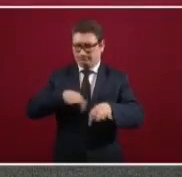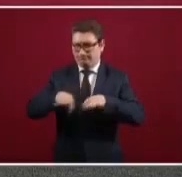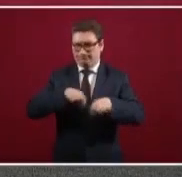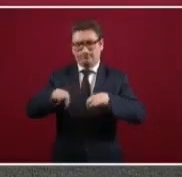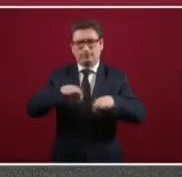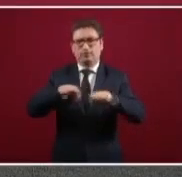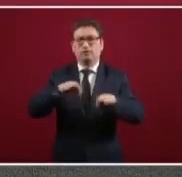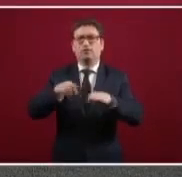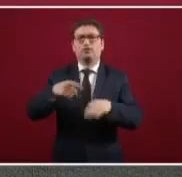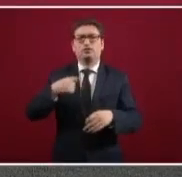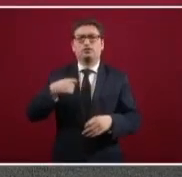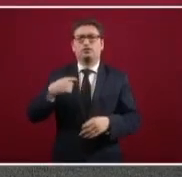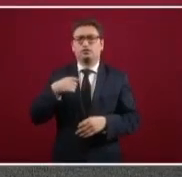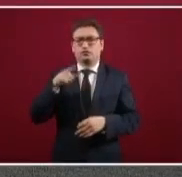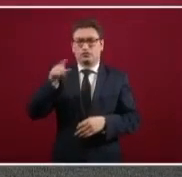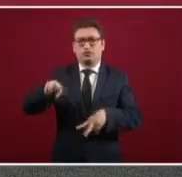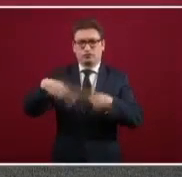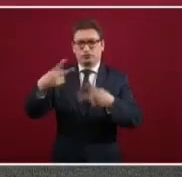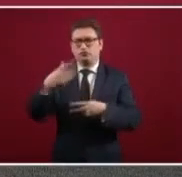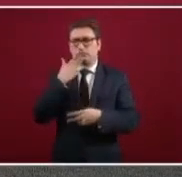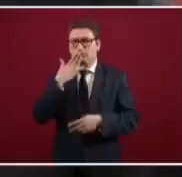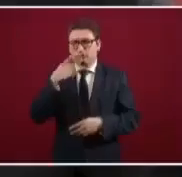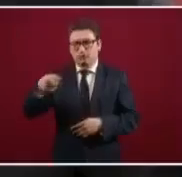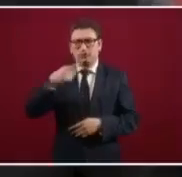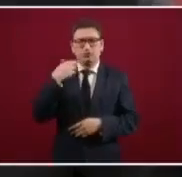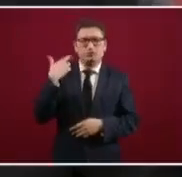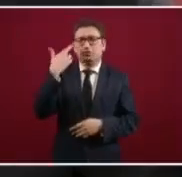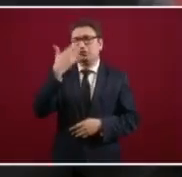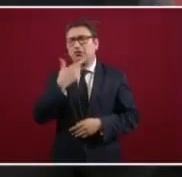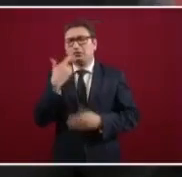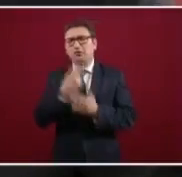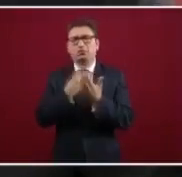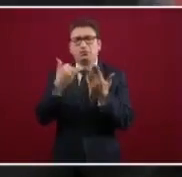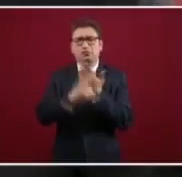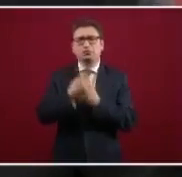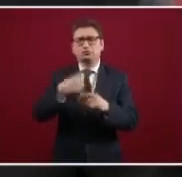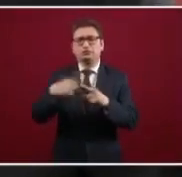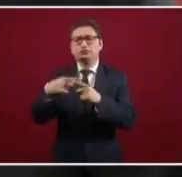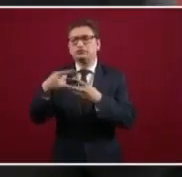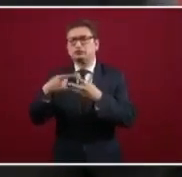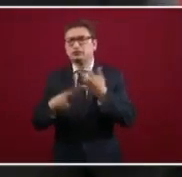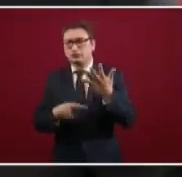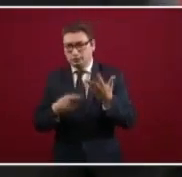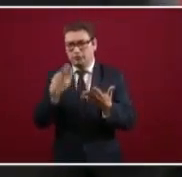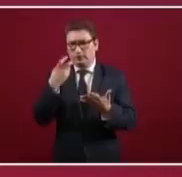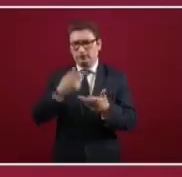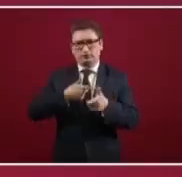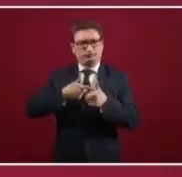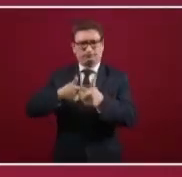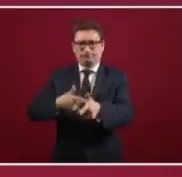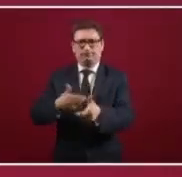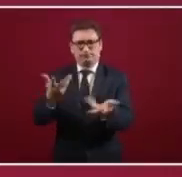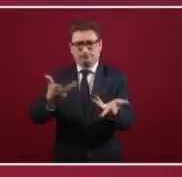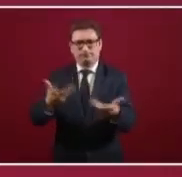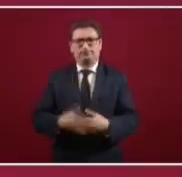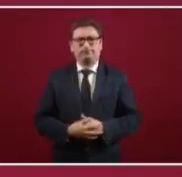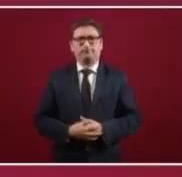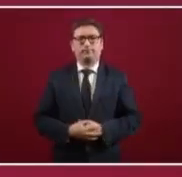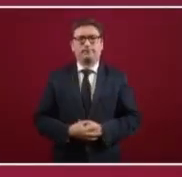fui y ahora son hora de distribuir revisando estos proyectos y vamos a seguirlo haciendo